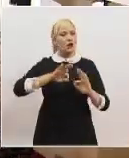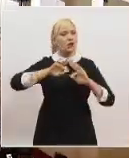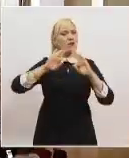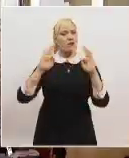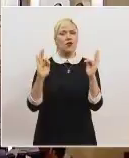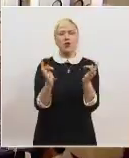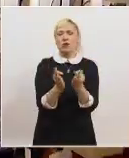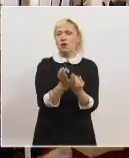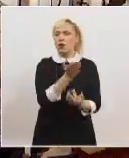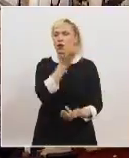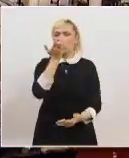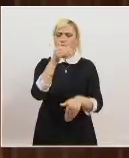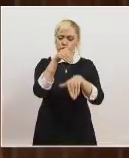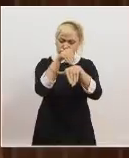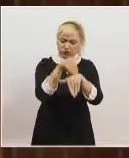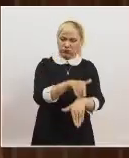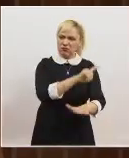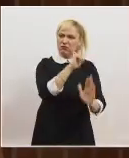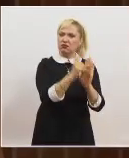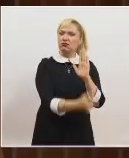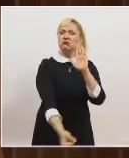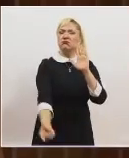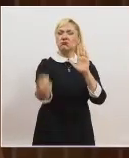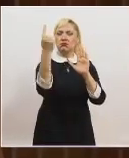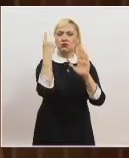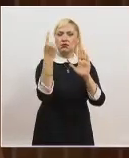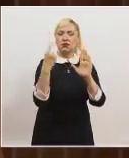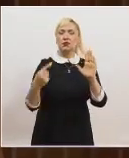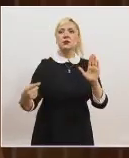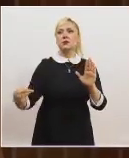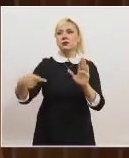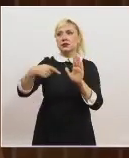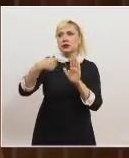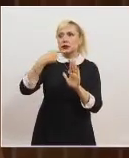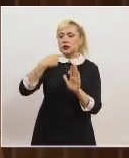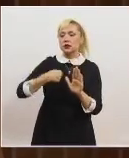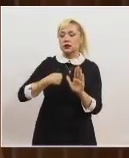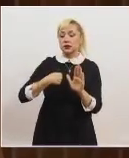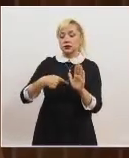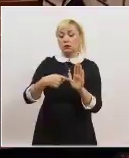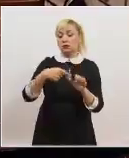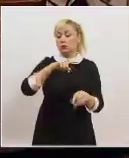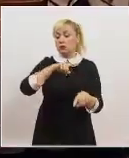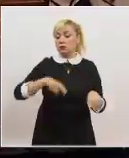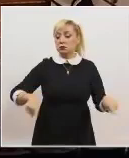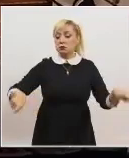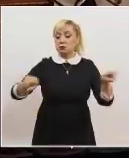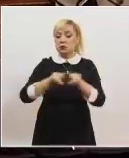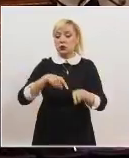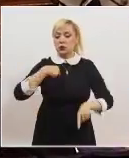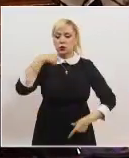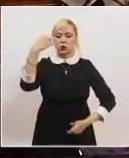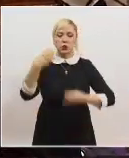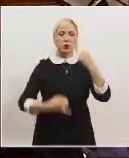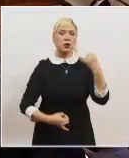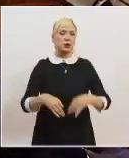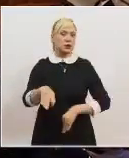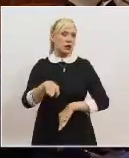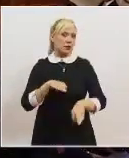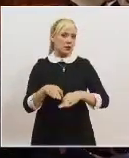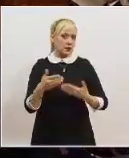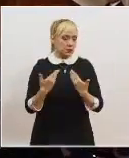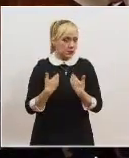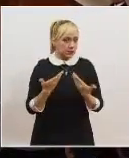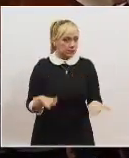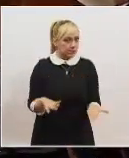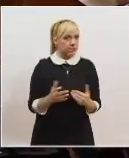de obediencia al derecho que éste nos exige a los juzgadores. Ante personas juzgadoras federales